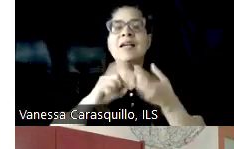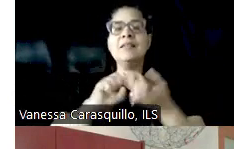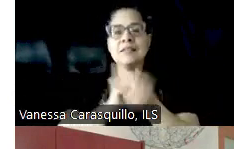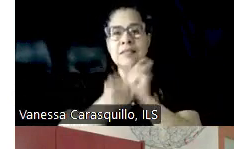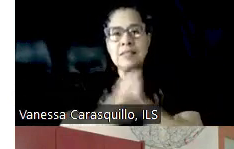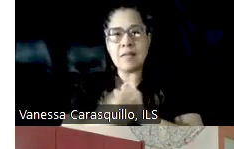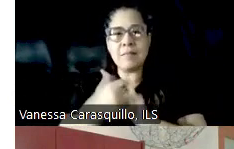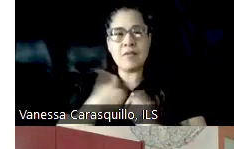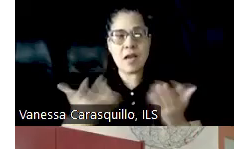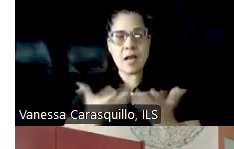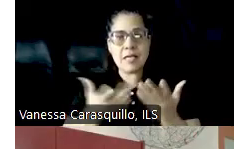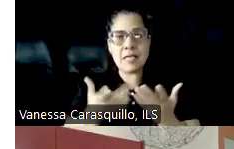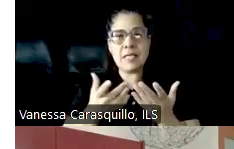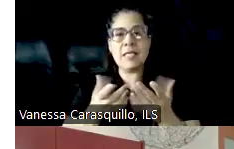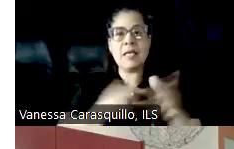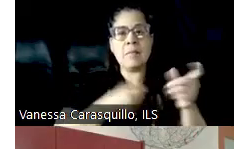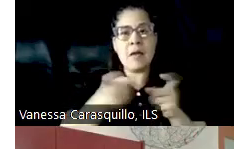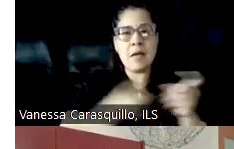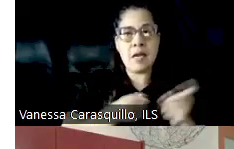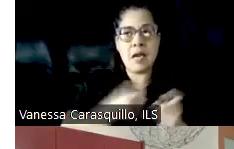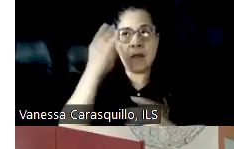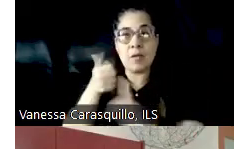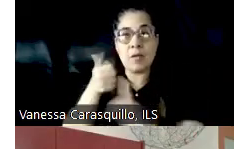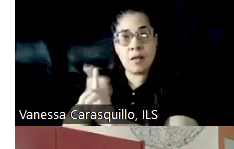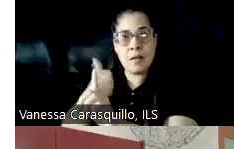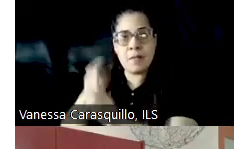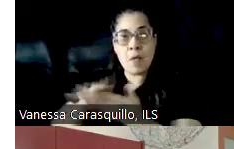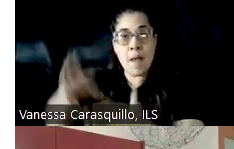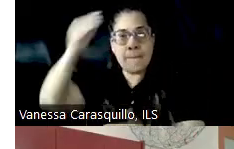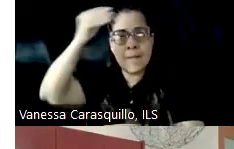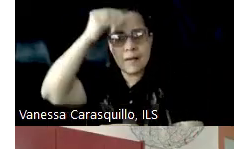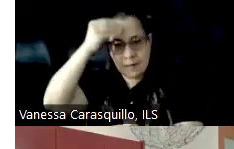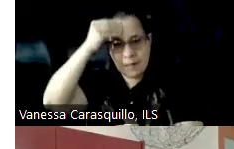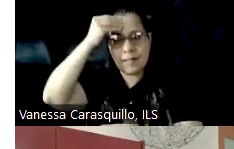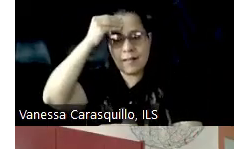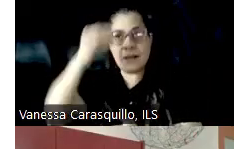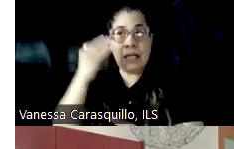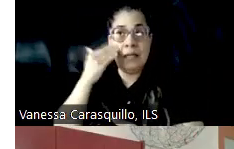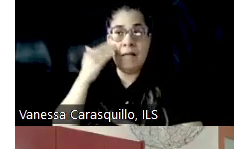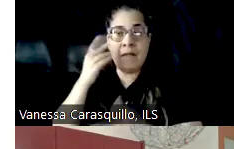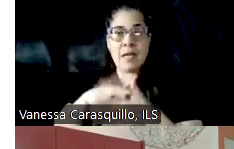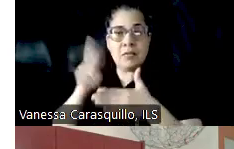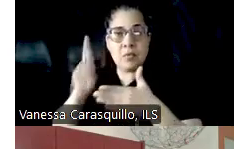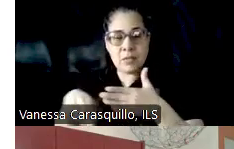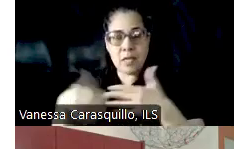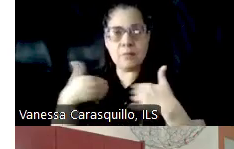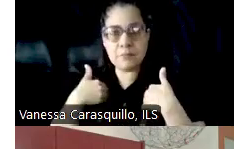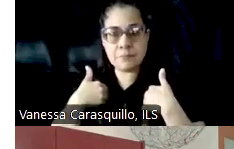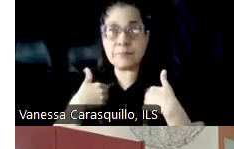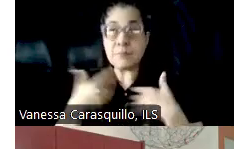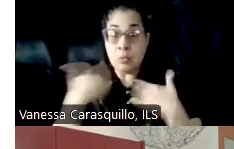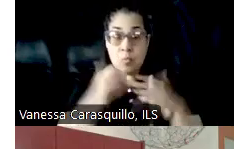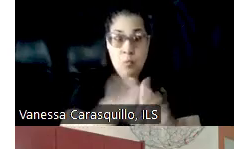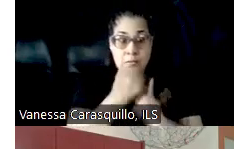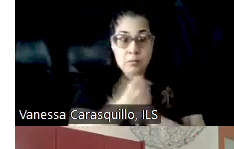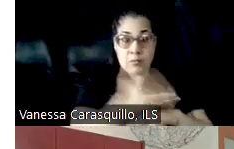a cómo ponerse en time out, aprende de que va a haber una consecuencia y se frena, aunque tuvo un exabrupto.